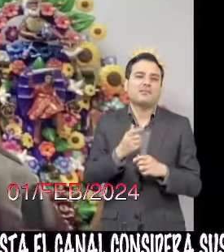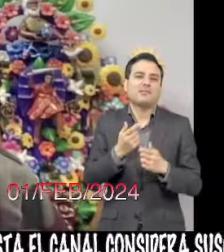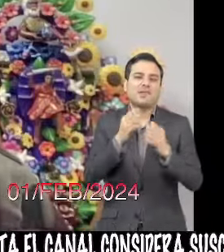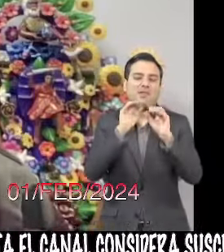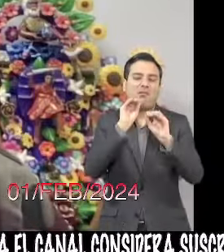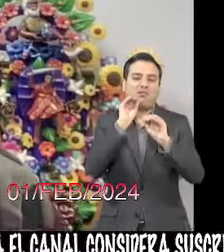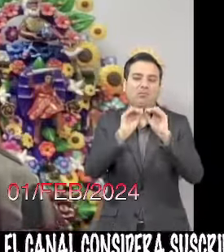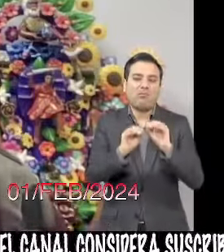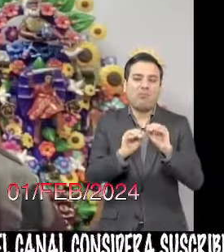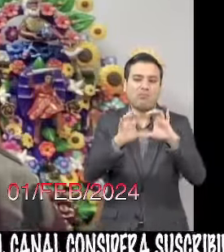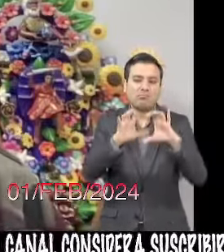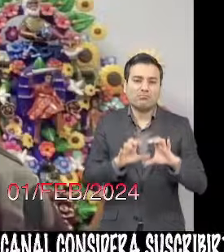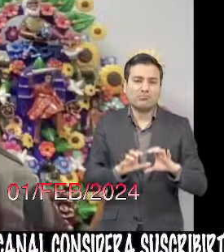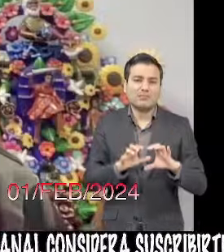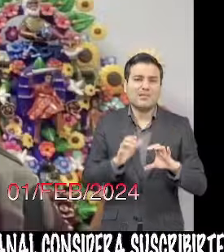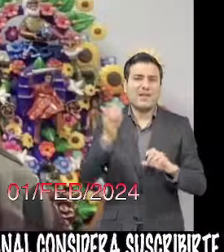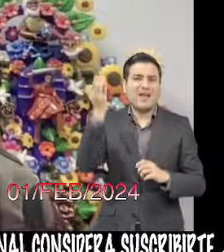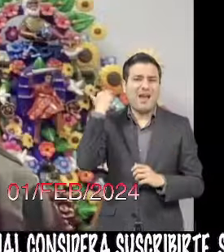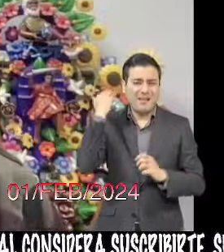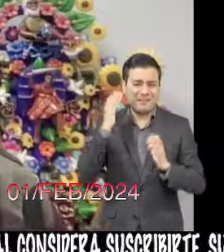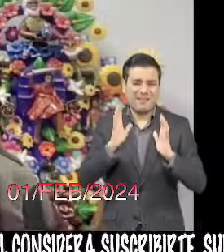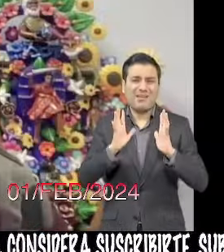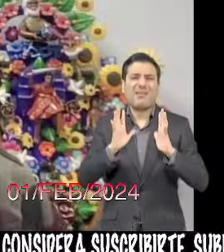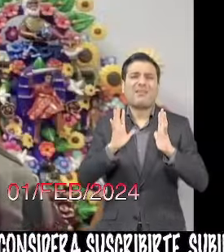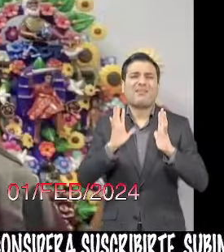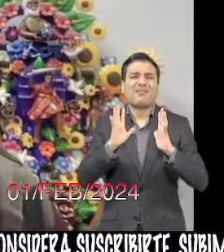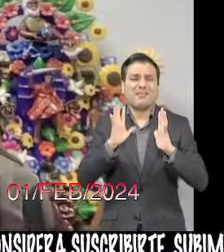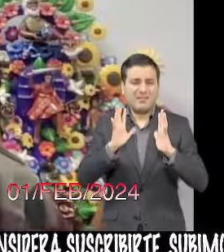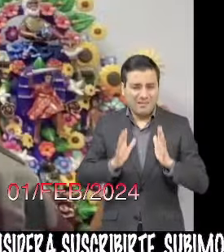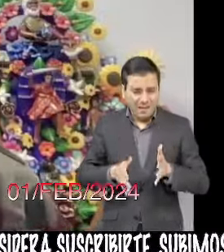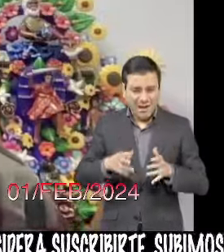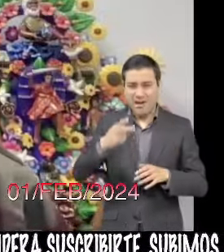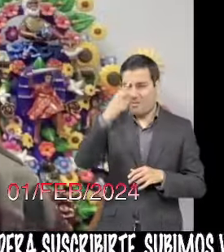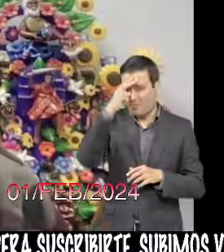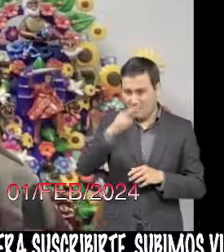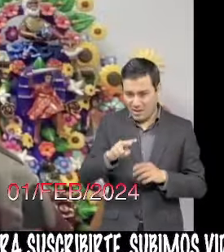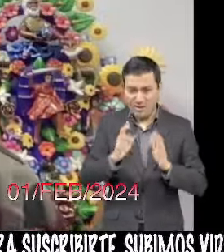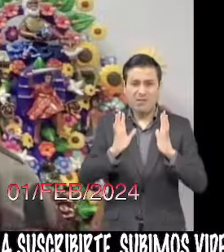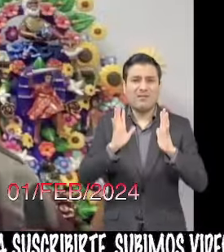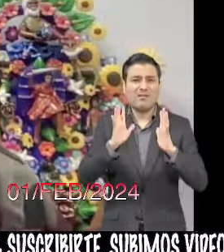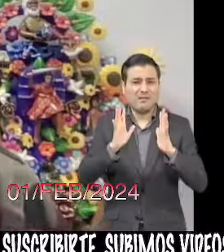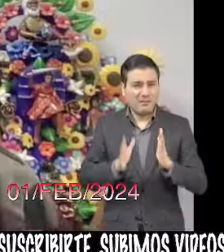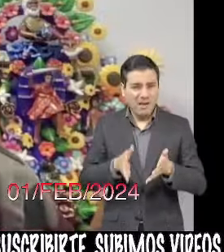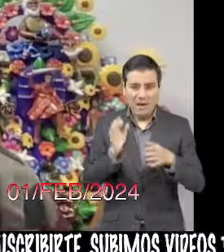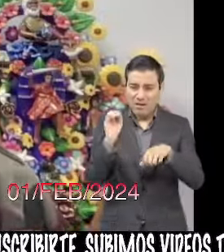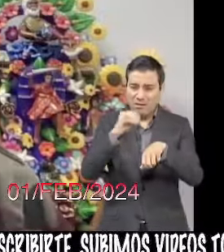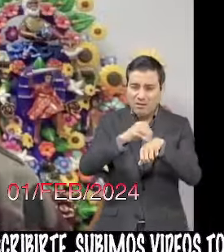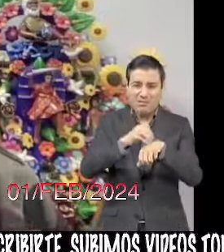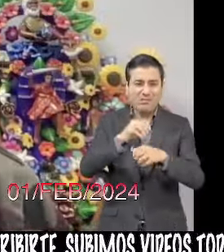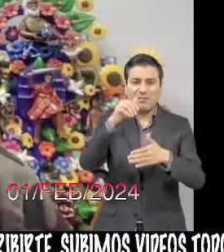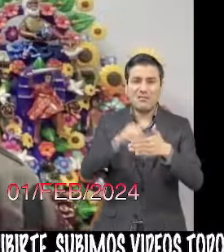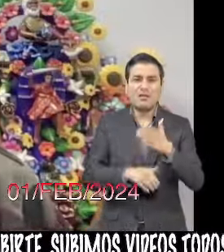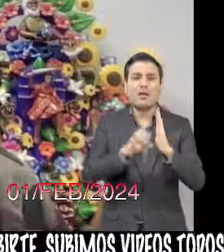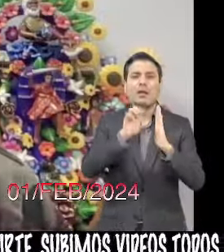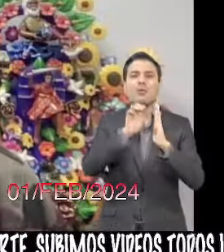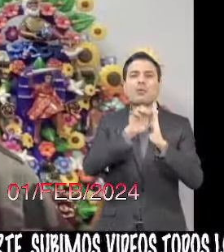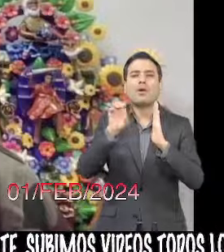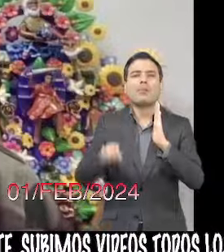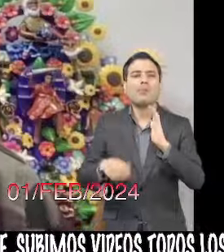lamentablemente intentados en nuestro país y nos llevaron a un fracaso absoluto. Por eso vimos a gente como Ernesto